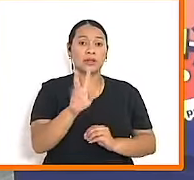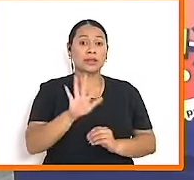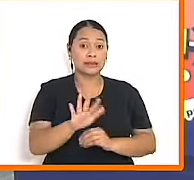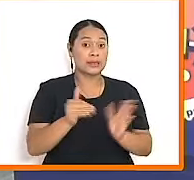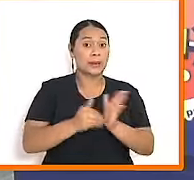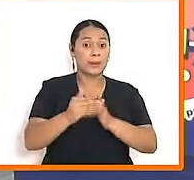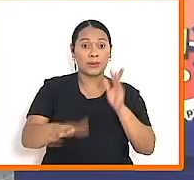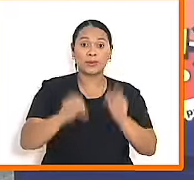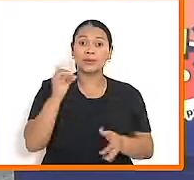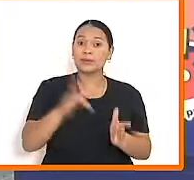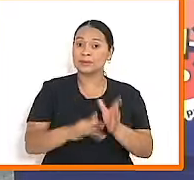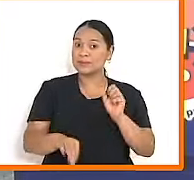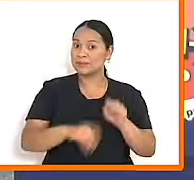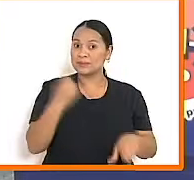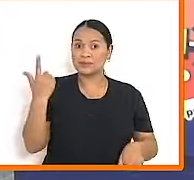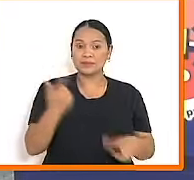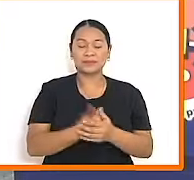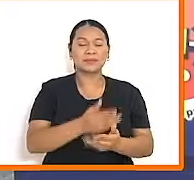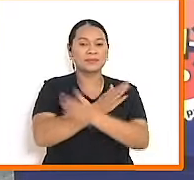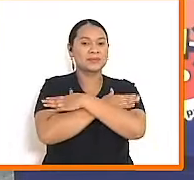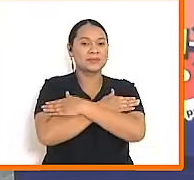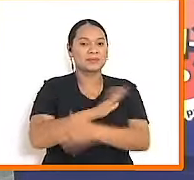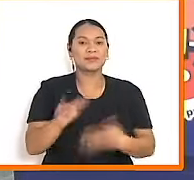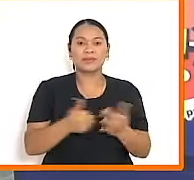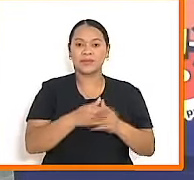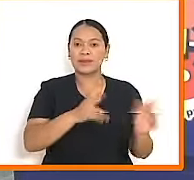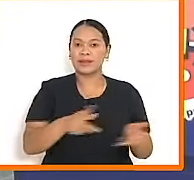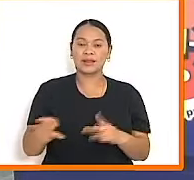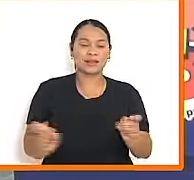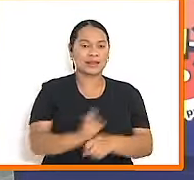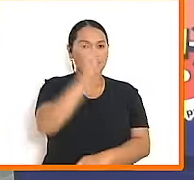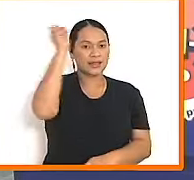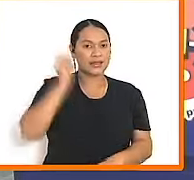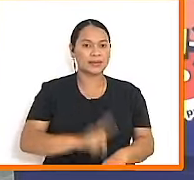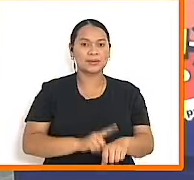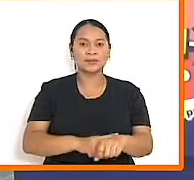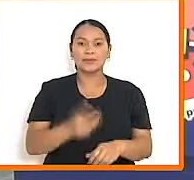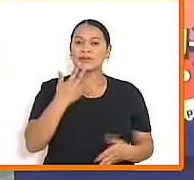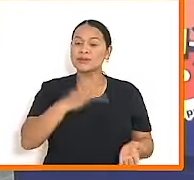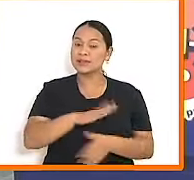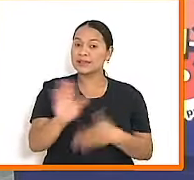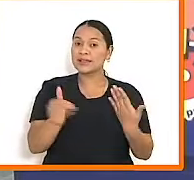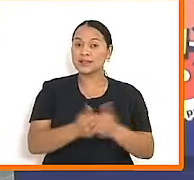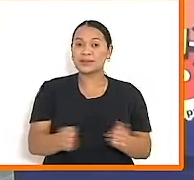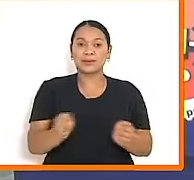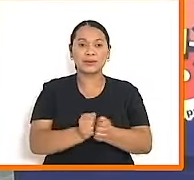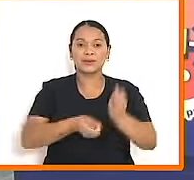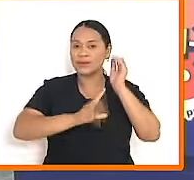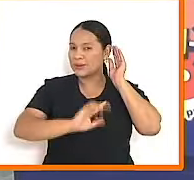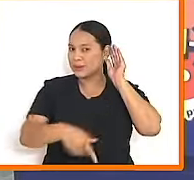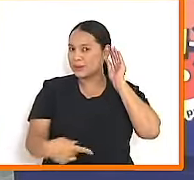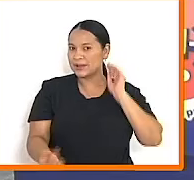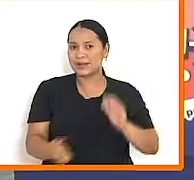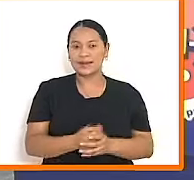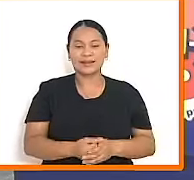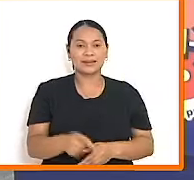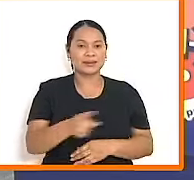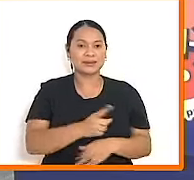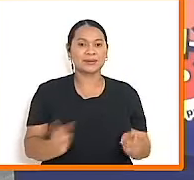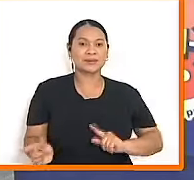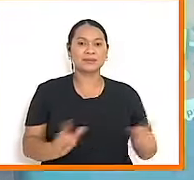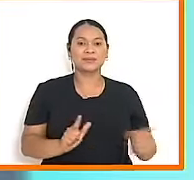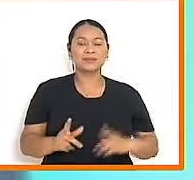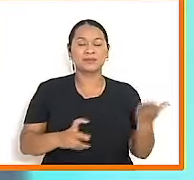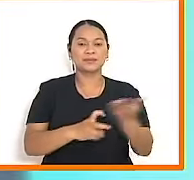5.800.000 lempiras. Felicidades a cada uno de los ganadores. Y es momento de darte la suerte junto a diaria. Espero que seas ganador con tu boleto en mano porque